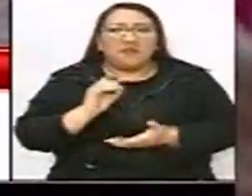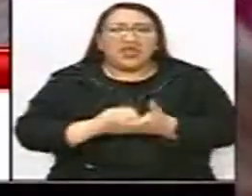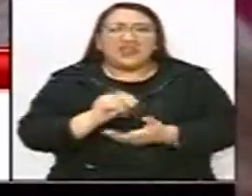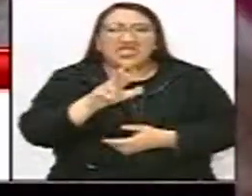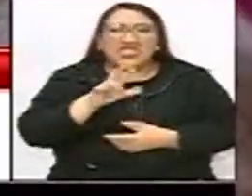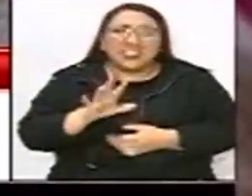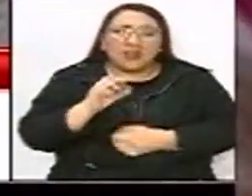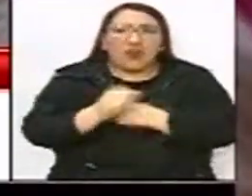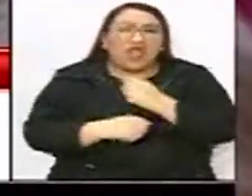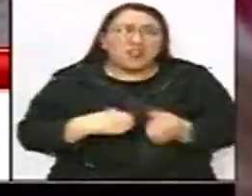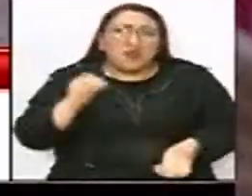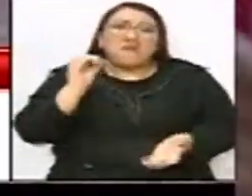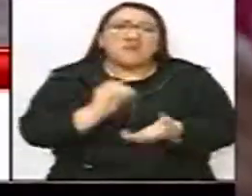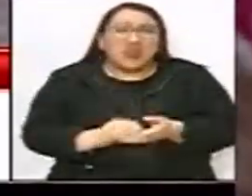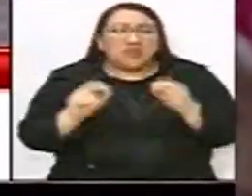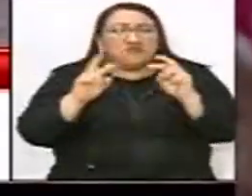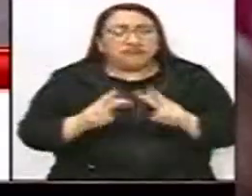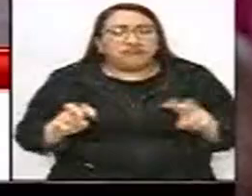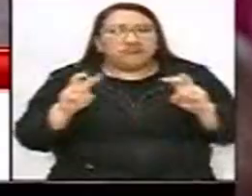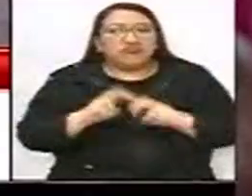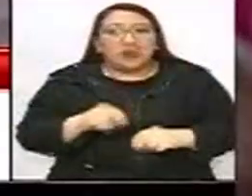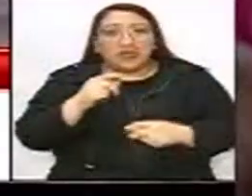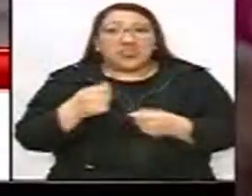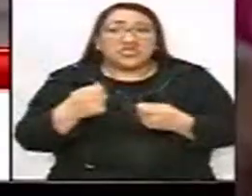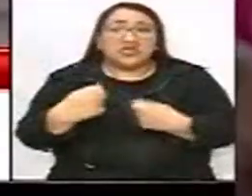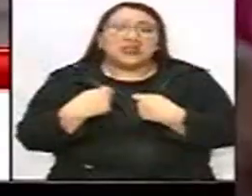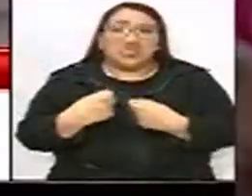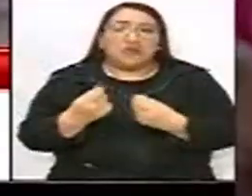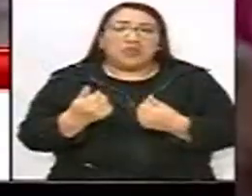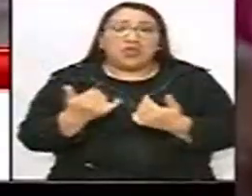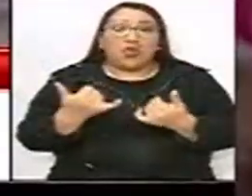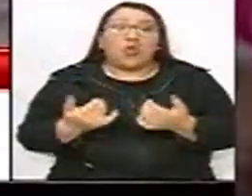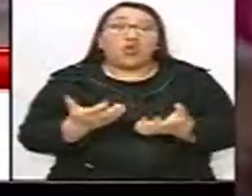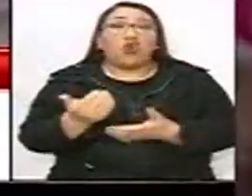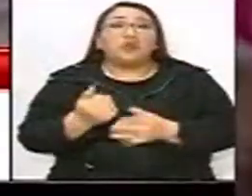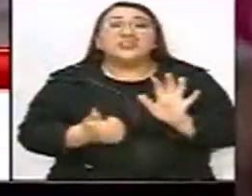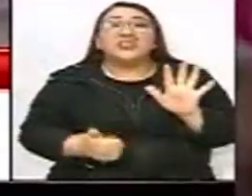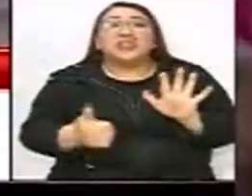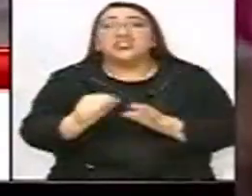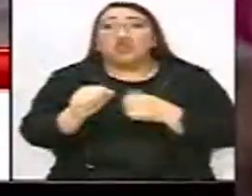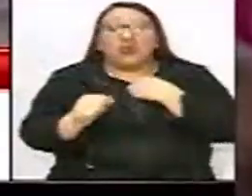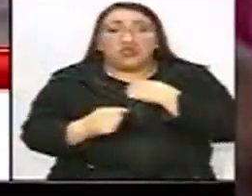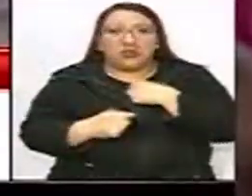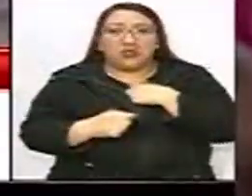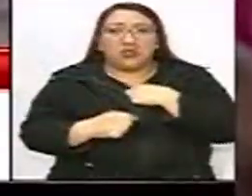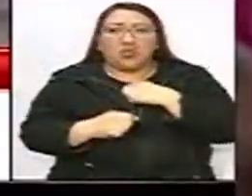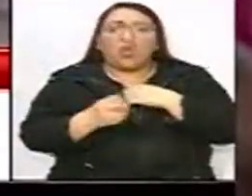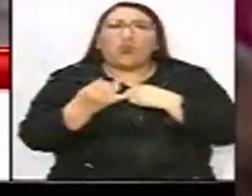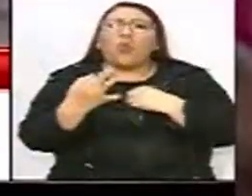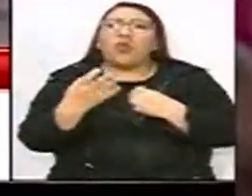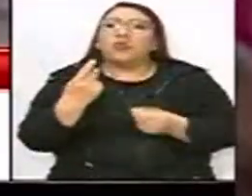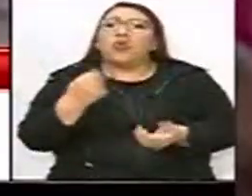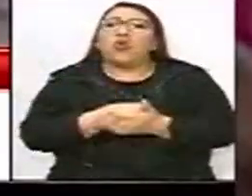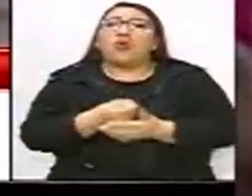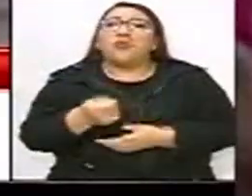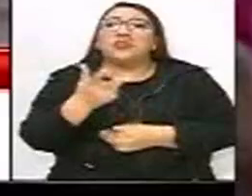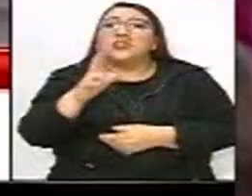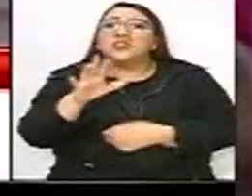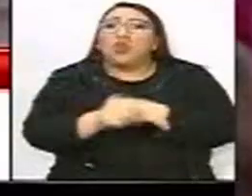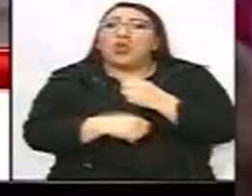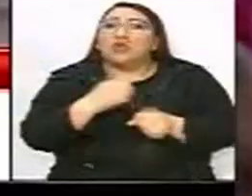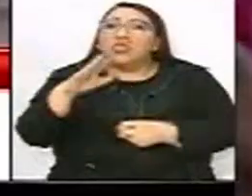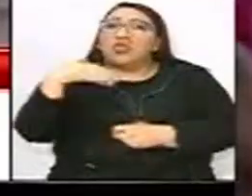de explotación. ¡35 años! Hoy día cobran casi 6 soles. ¿Cuánto van a cobrar dentro de 35